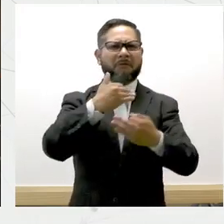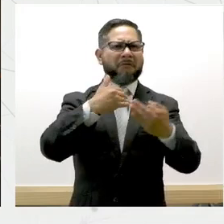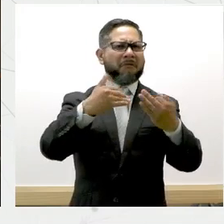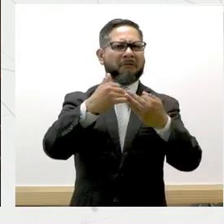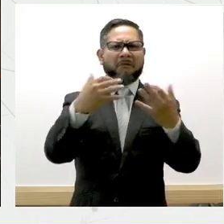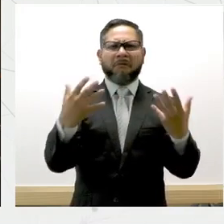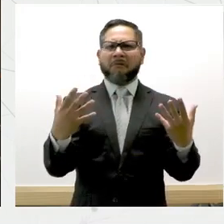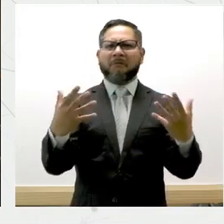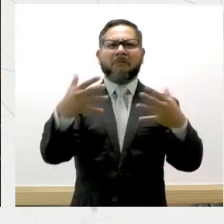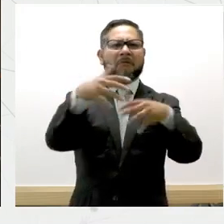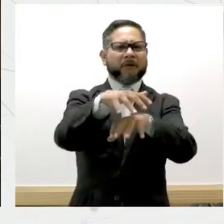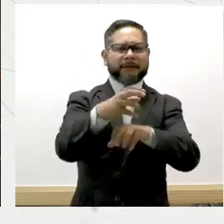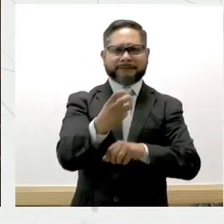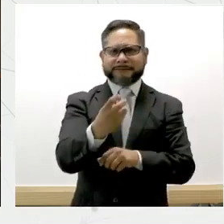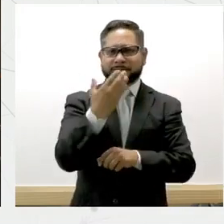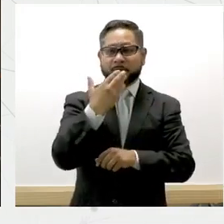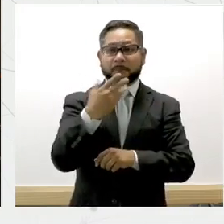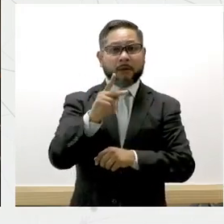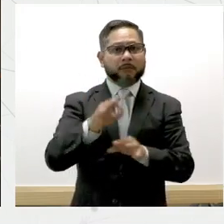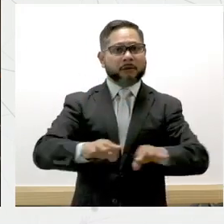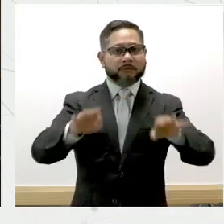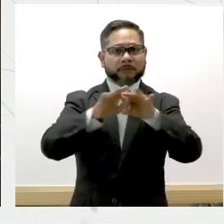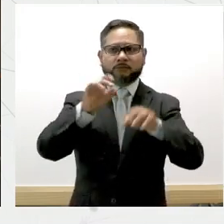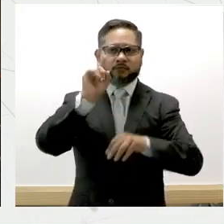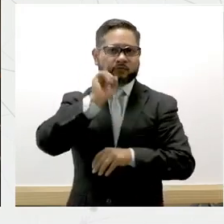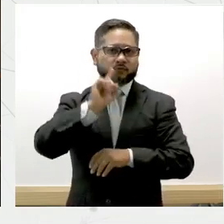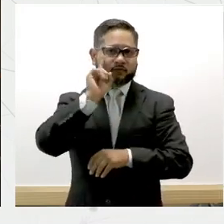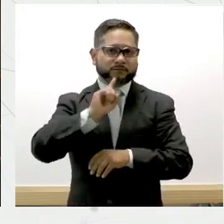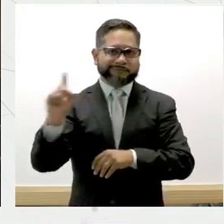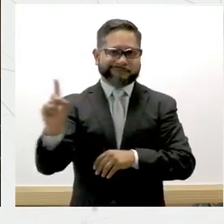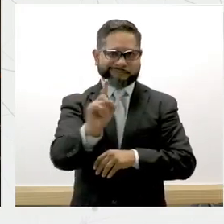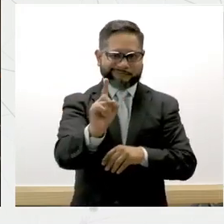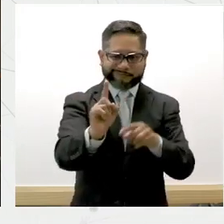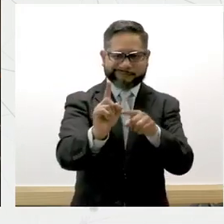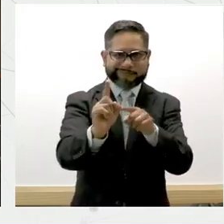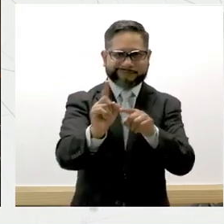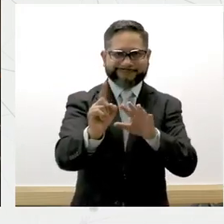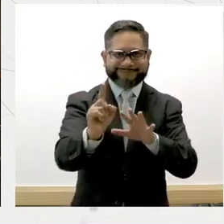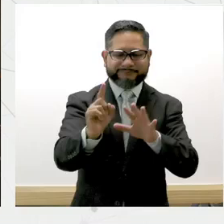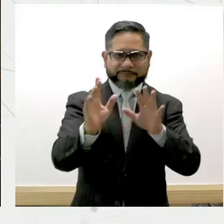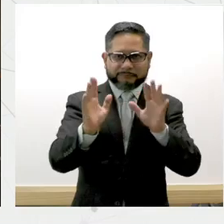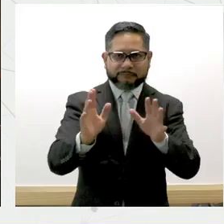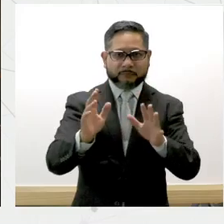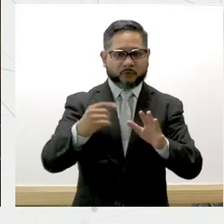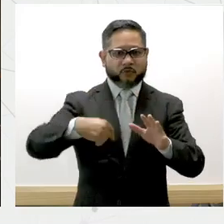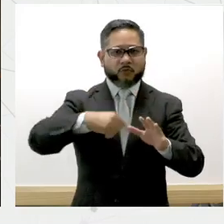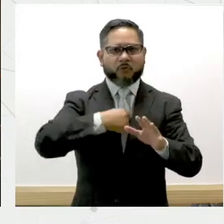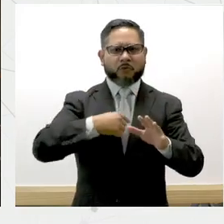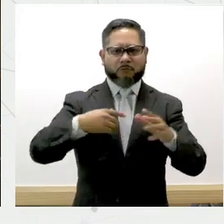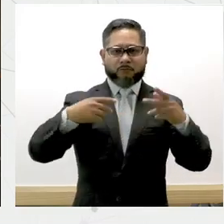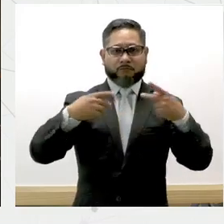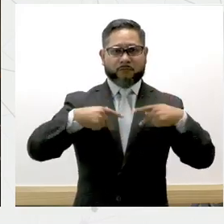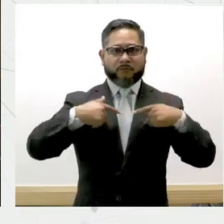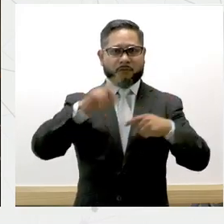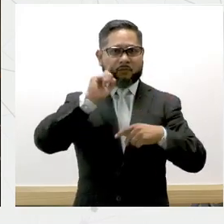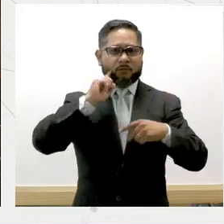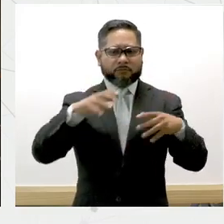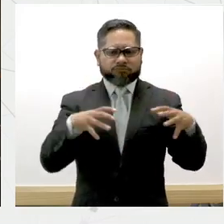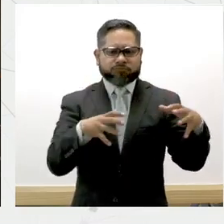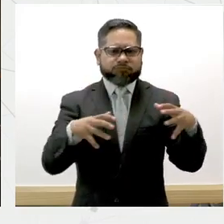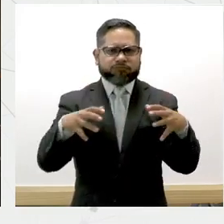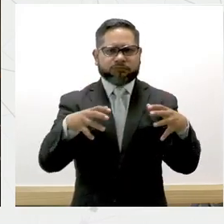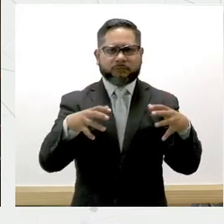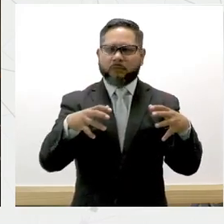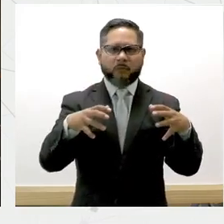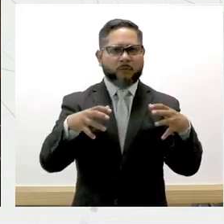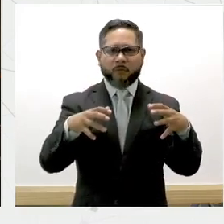también de las mujeres, porque no debemos olvidar que en ocasiones se dice que las mujeres somos un colectivo, pero no somos un colectivo, somos la mitad de